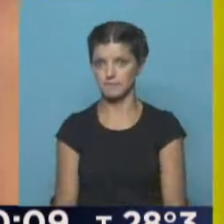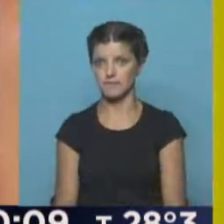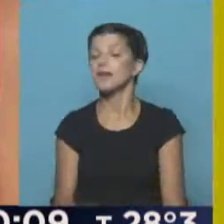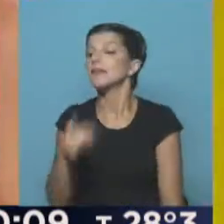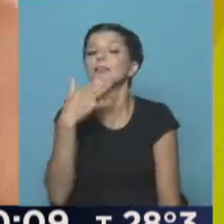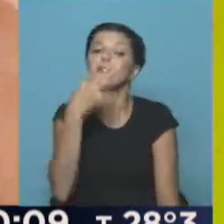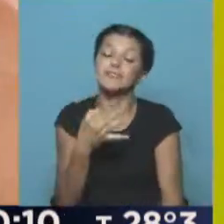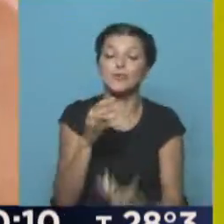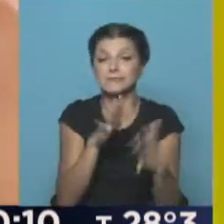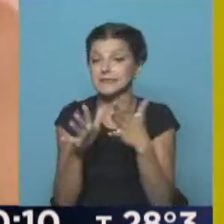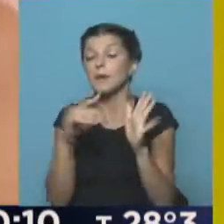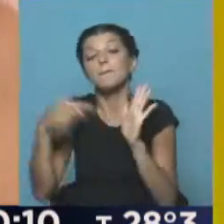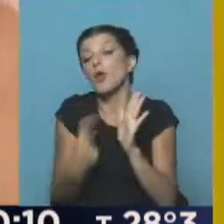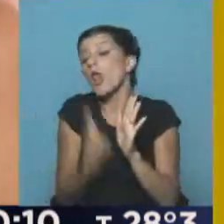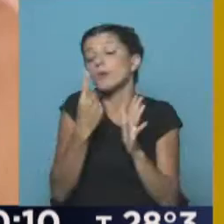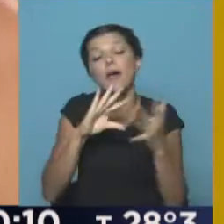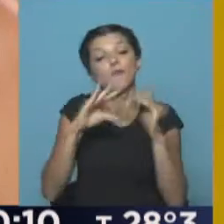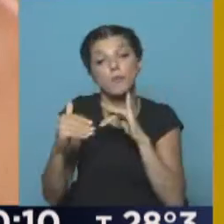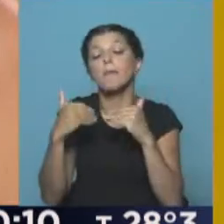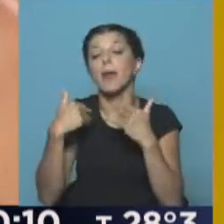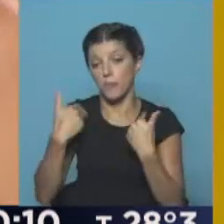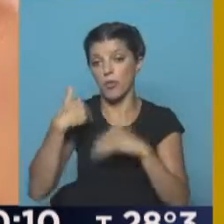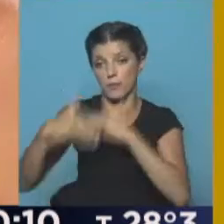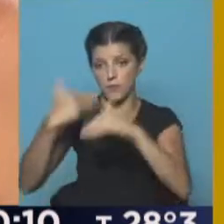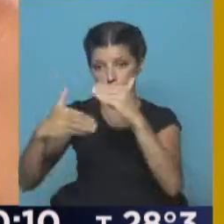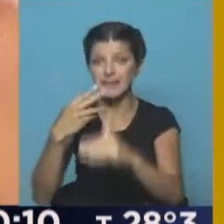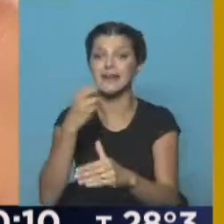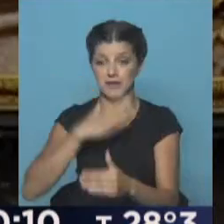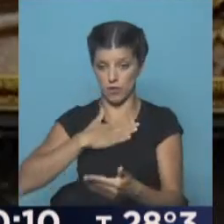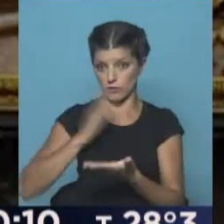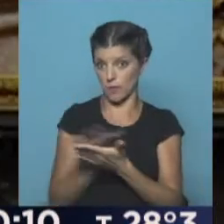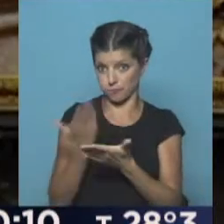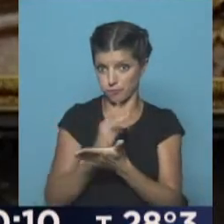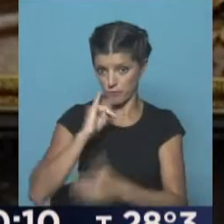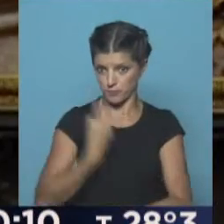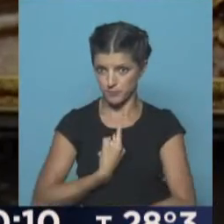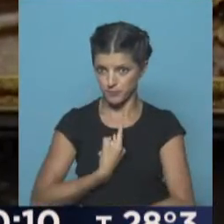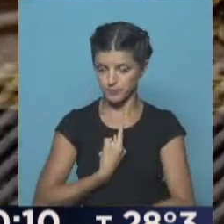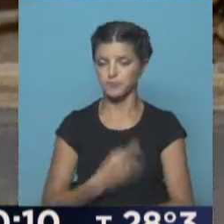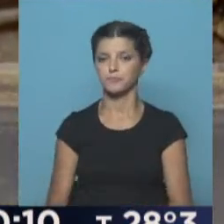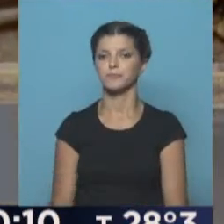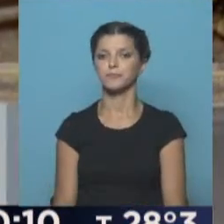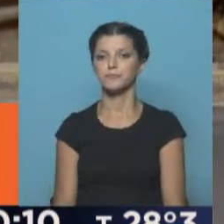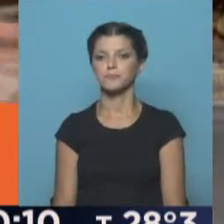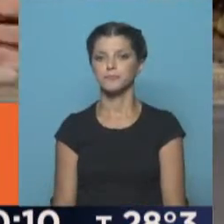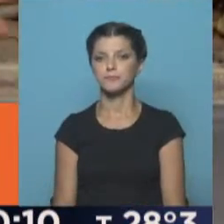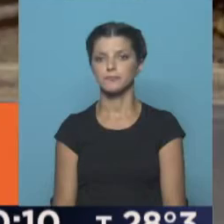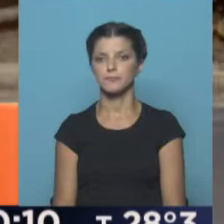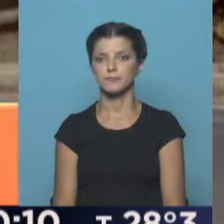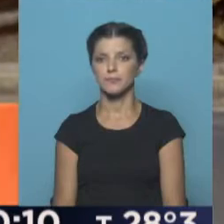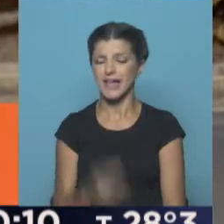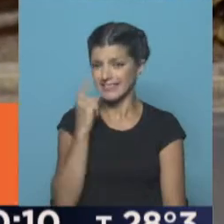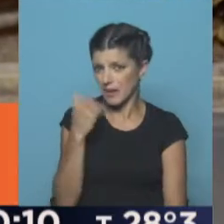medida no simpática pero la única para seguir creciendo y tener energía propia y en estos días también bueno